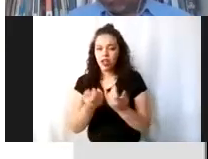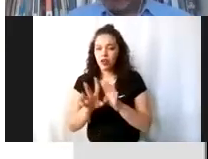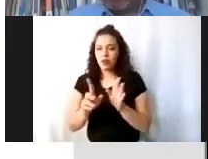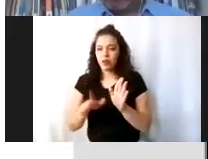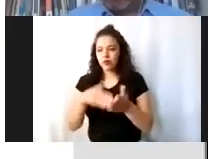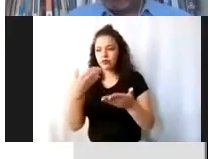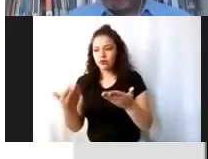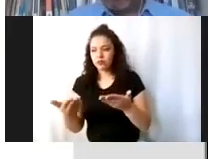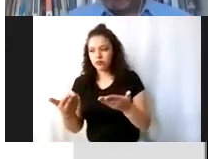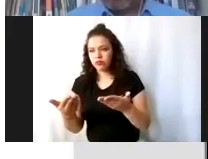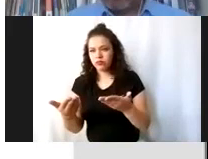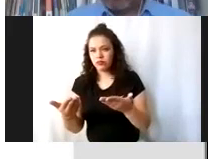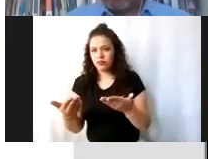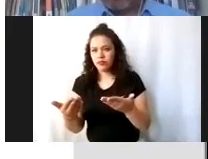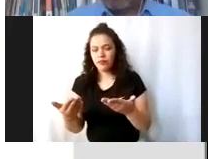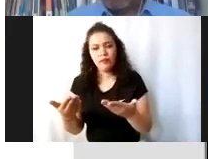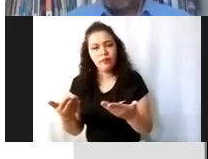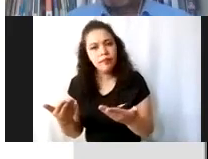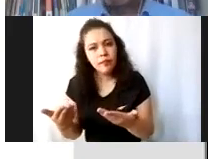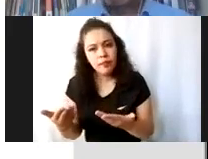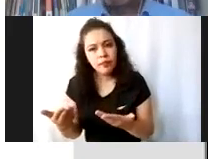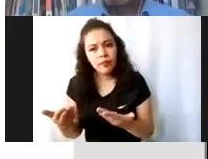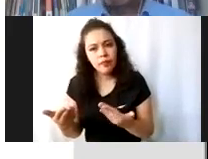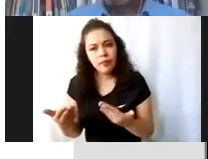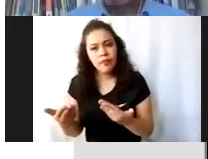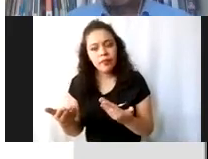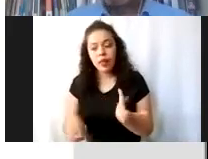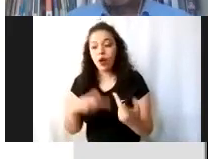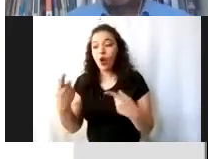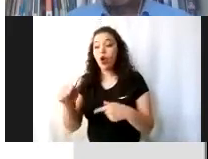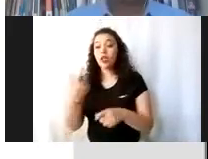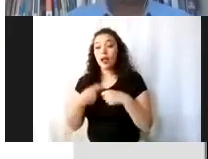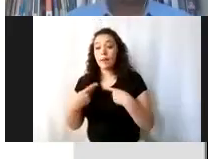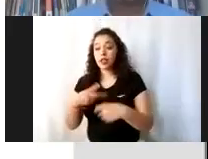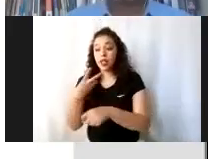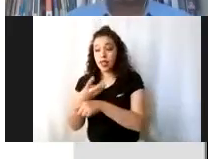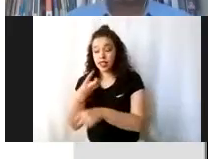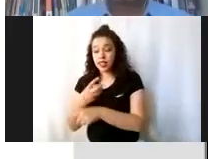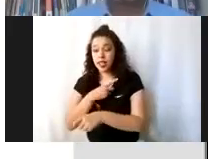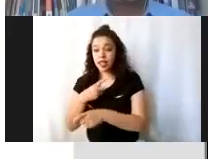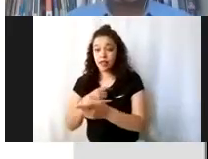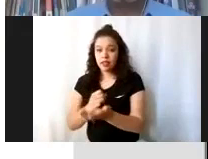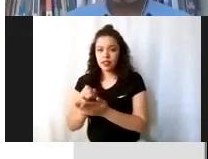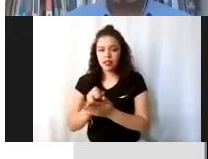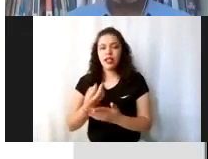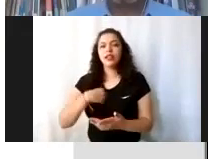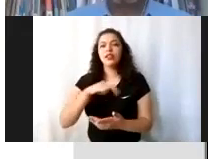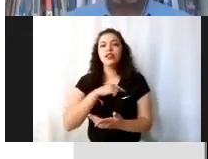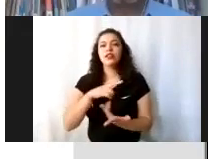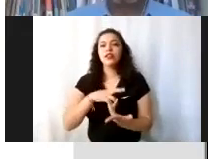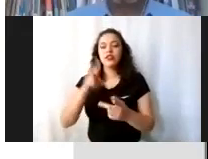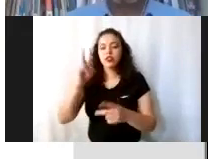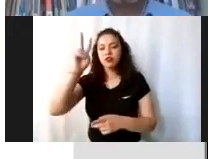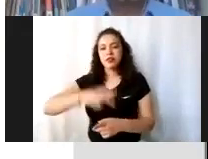lo tendría que ser ya un tercero, ¿no? Entonces, ahí cómo podríamos nosotros realmente